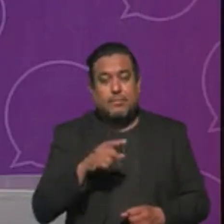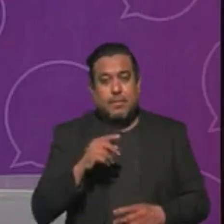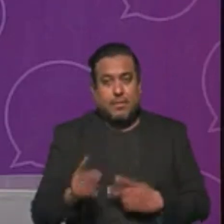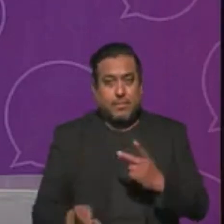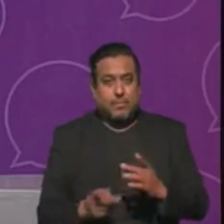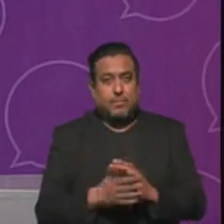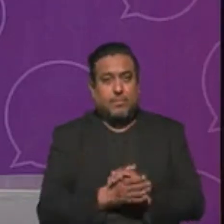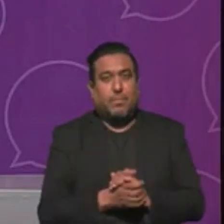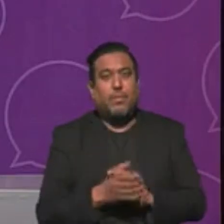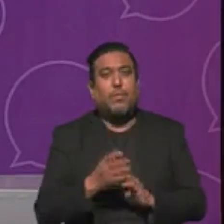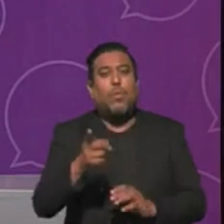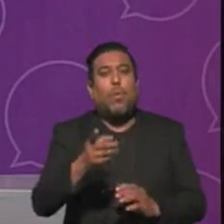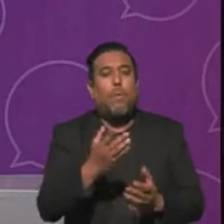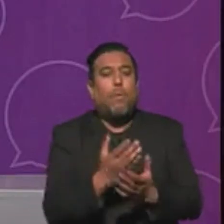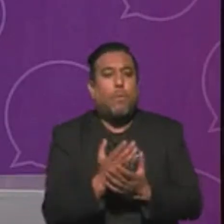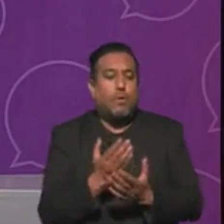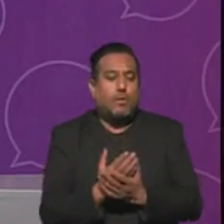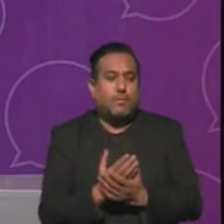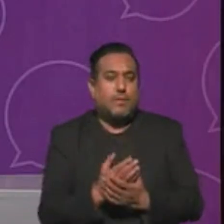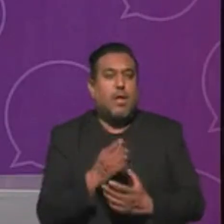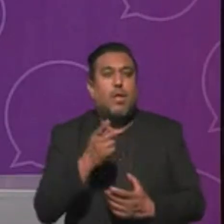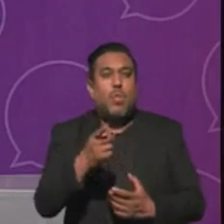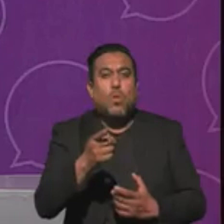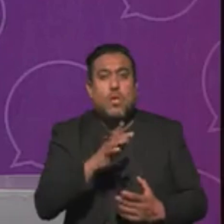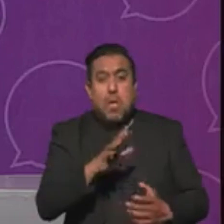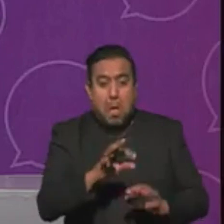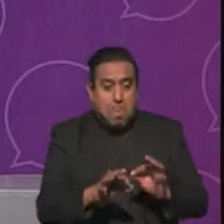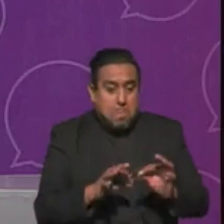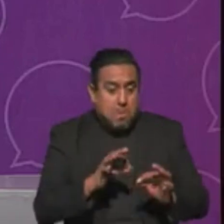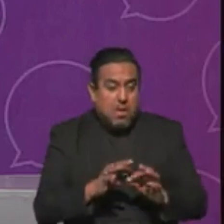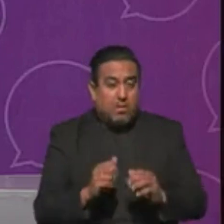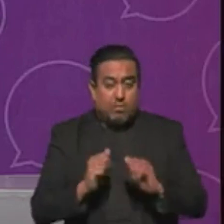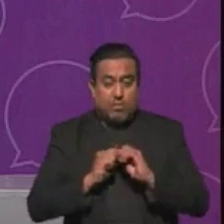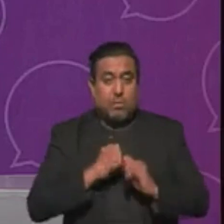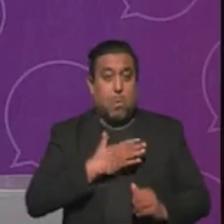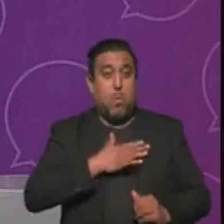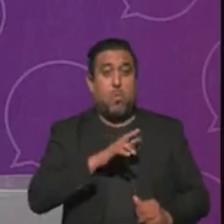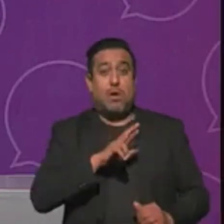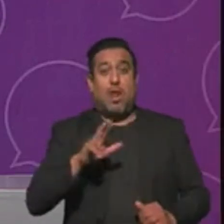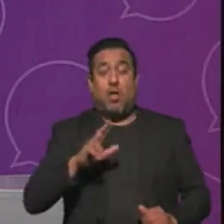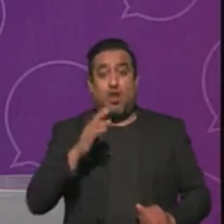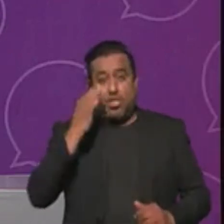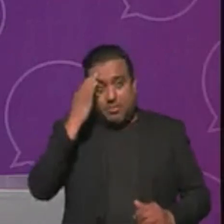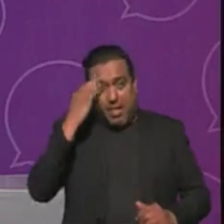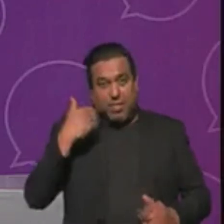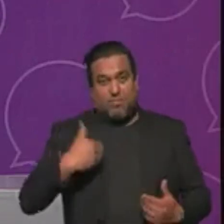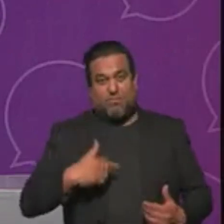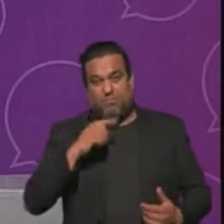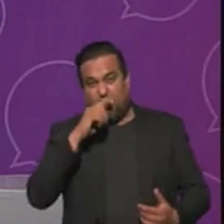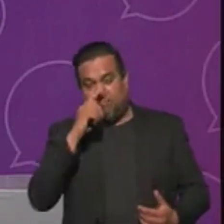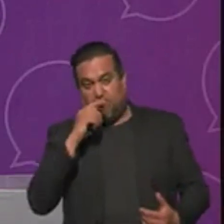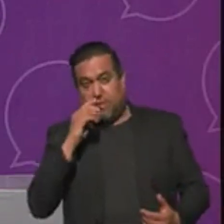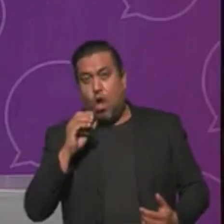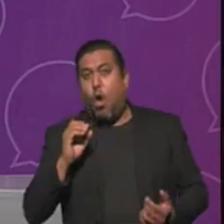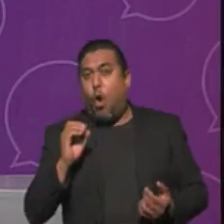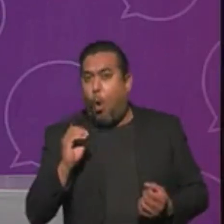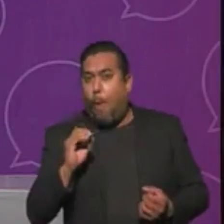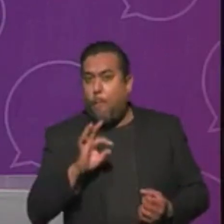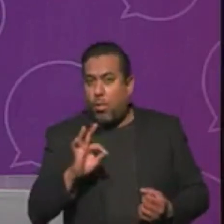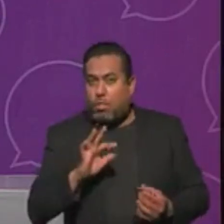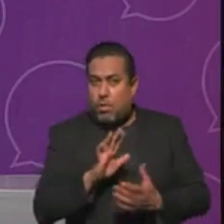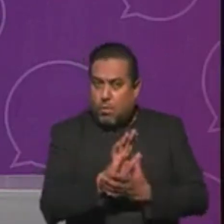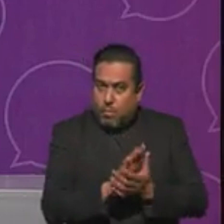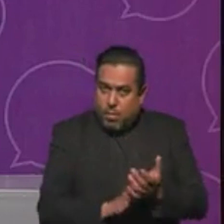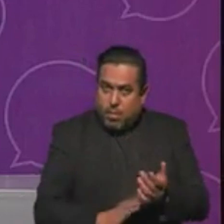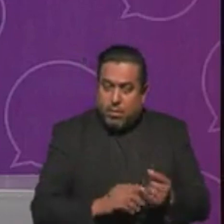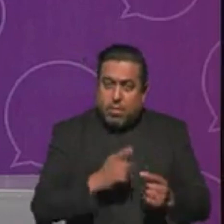relevancia que sus propuestas y cambios se lleven el mérito o reconocimiento durante su periodo como funcionario público o pueden trabajar sobre propuestas